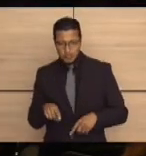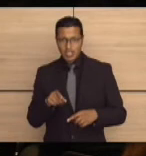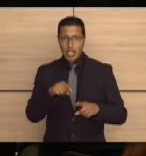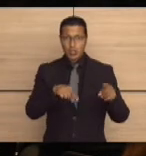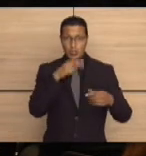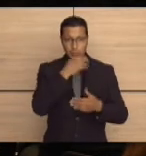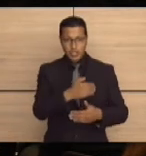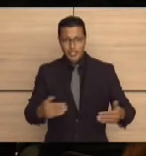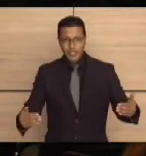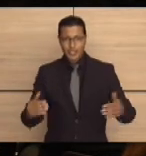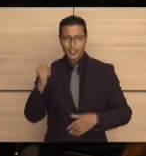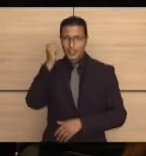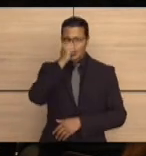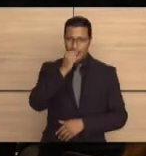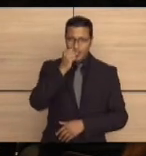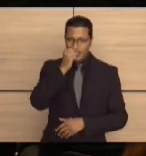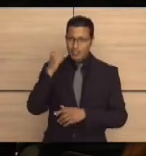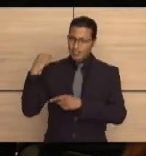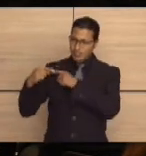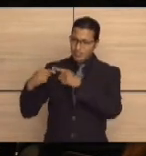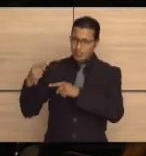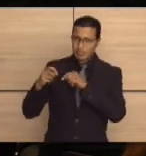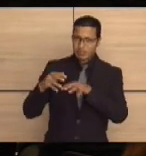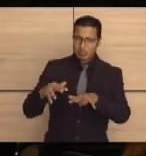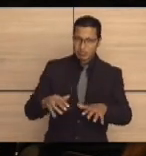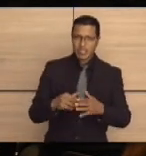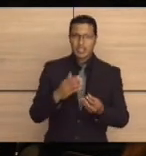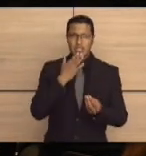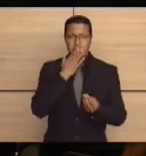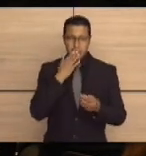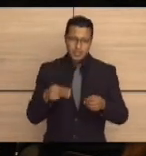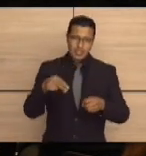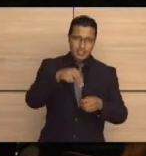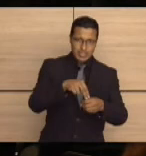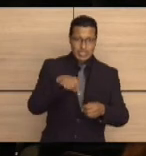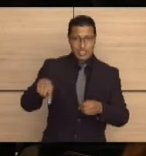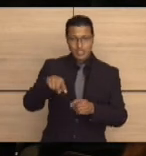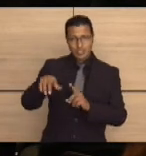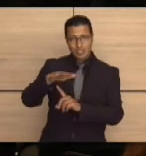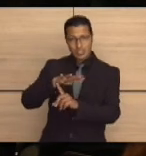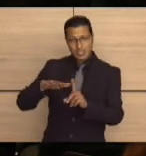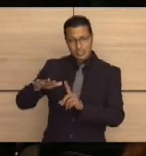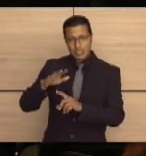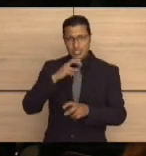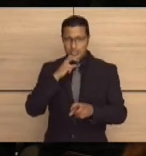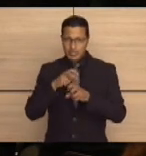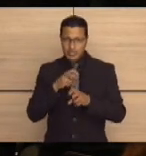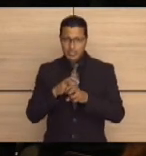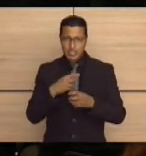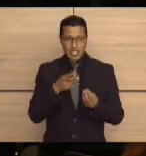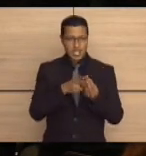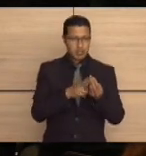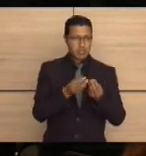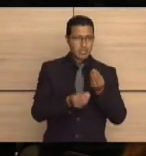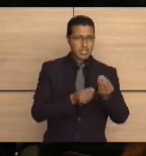niños afroindígenas. Entonces, viven unas realidades complejas, y como herramientas utilizamos el libro álbum,